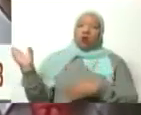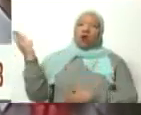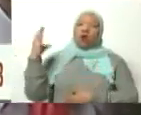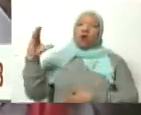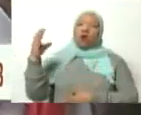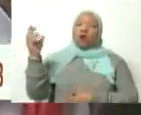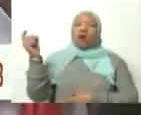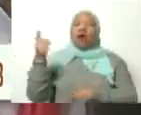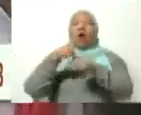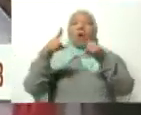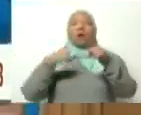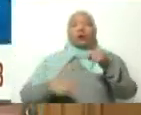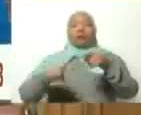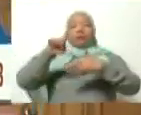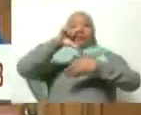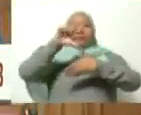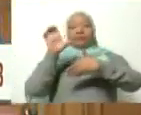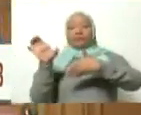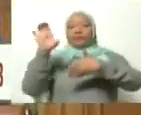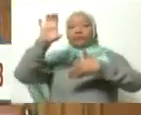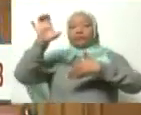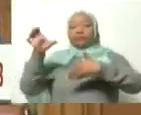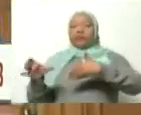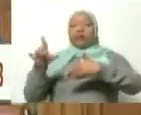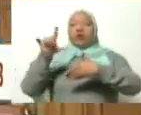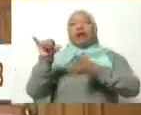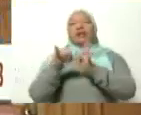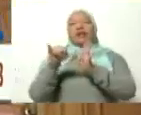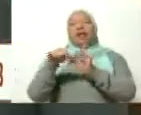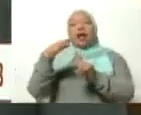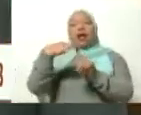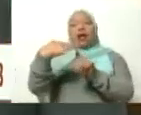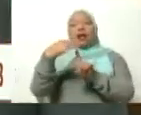Aruba, Curazao y Bonaire.